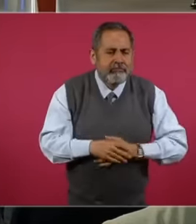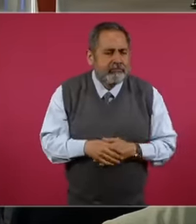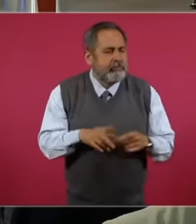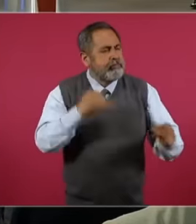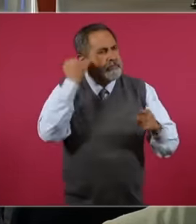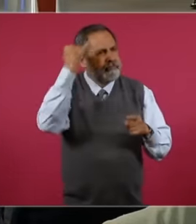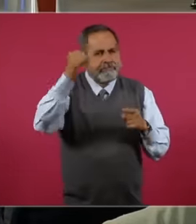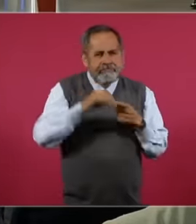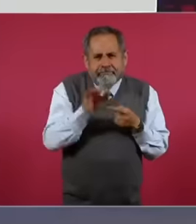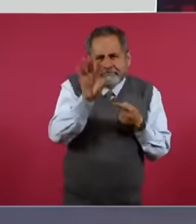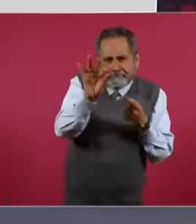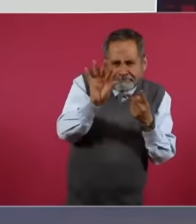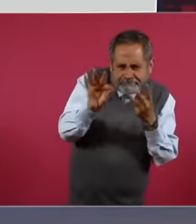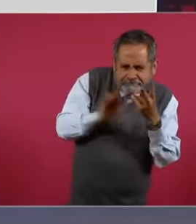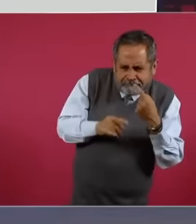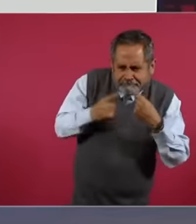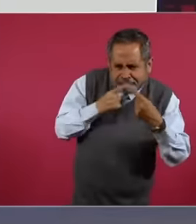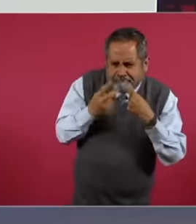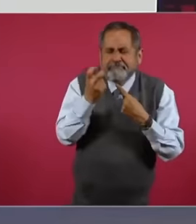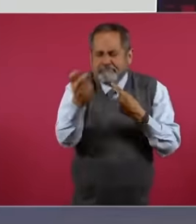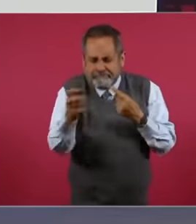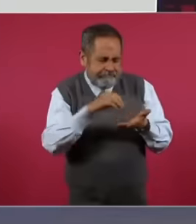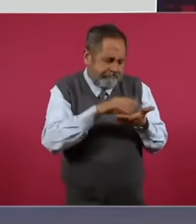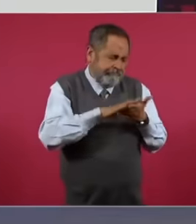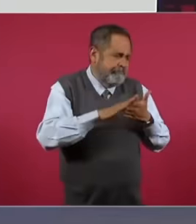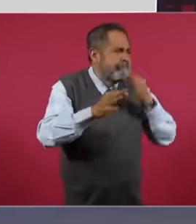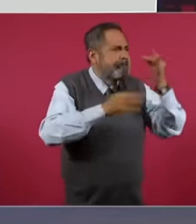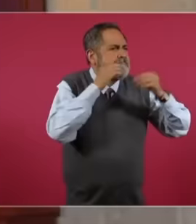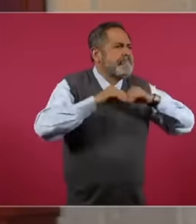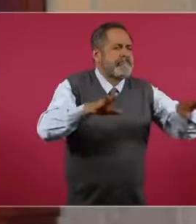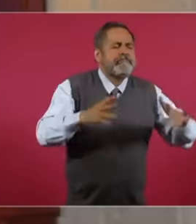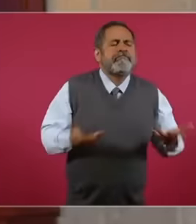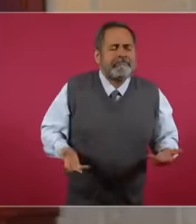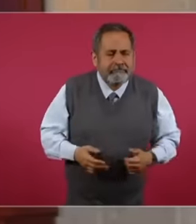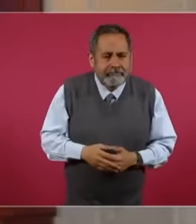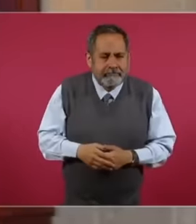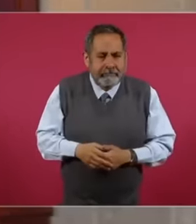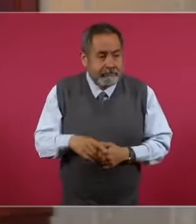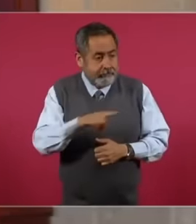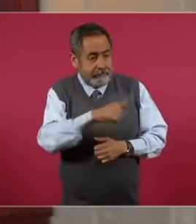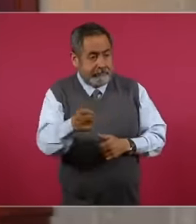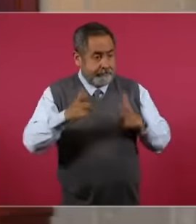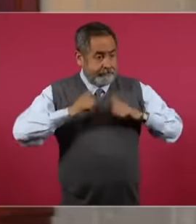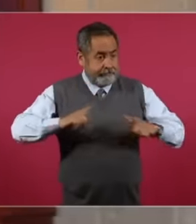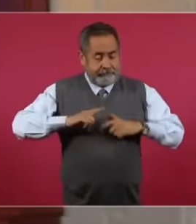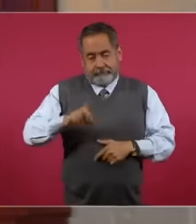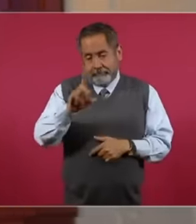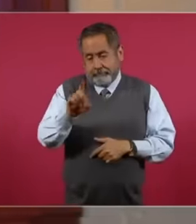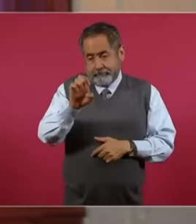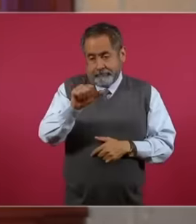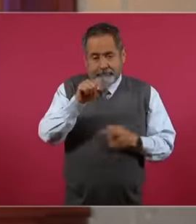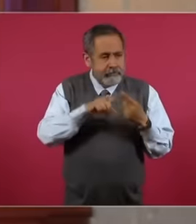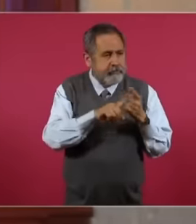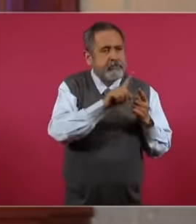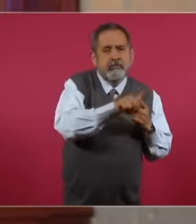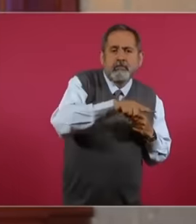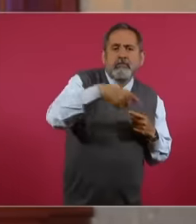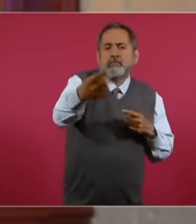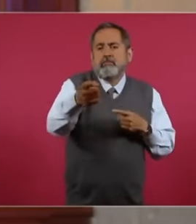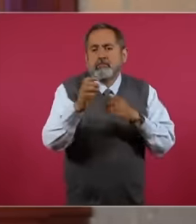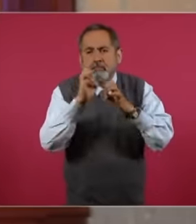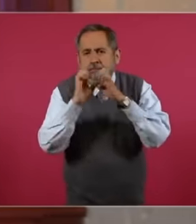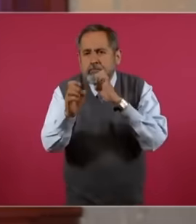criterio para escoger tus fuentes? Si, además de los agentes o directivos de la DEA, ¿tuviste alguna entrevista